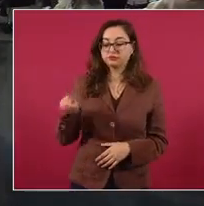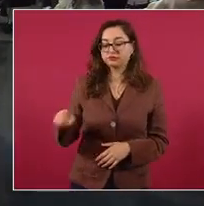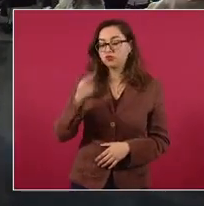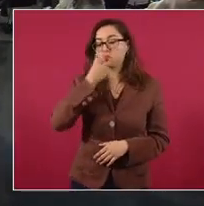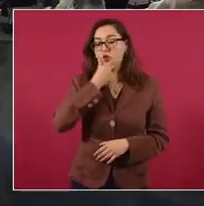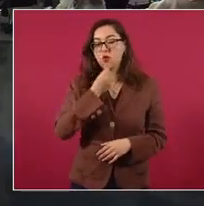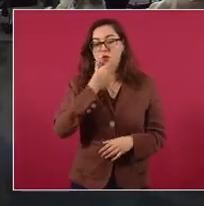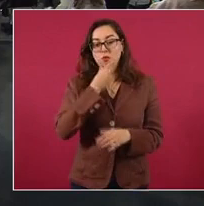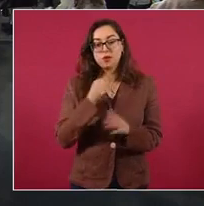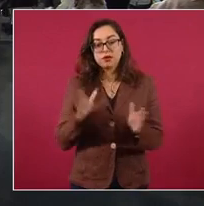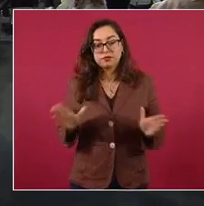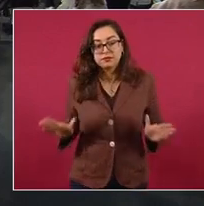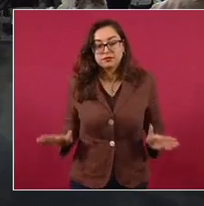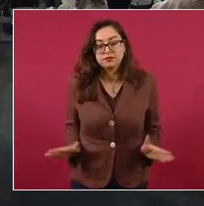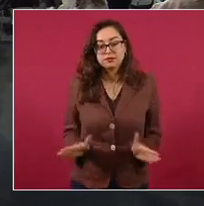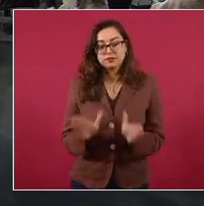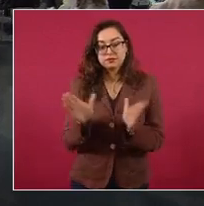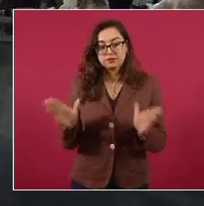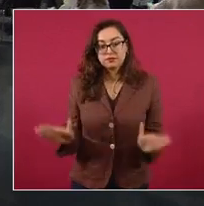mucho